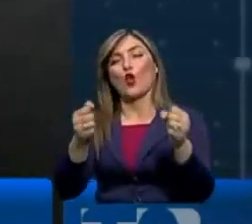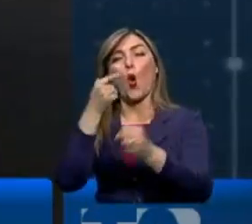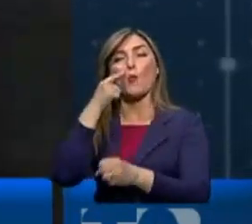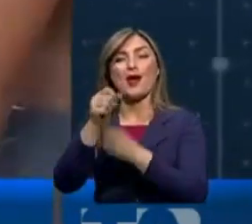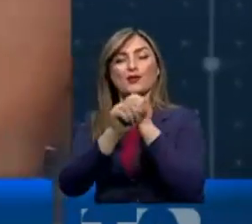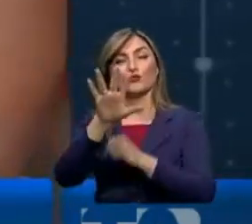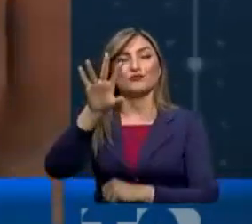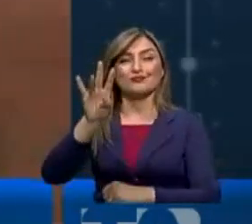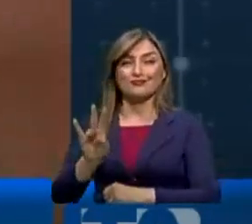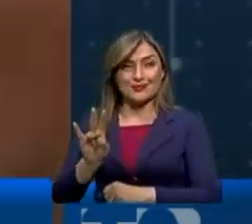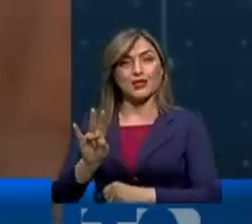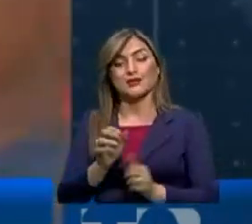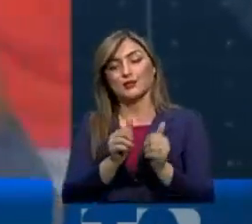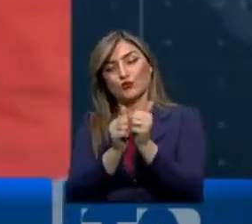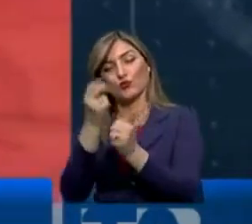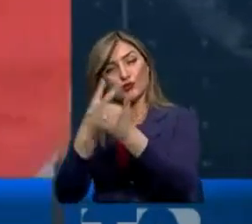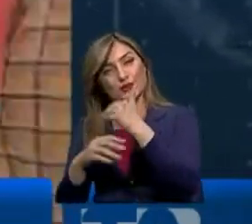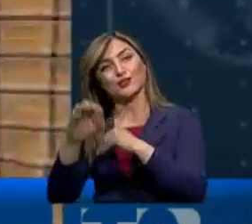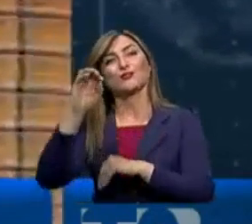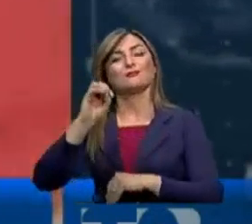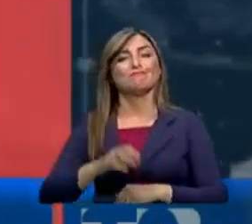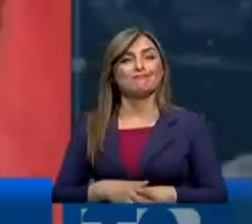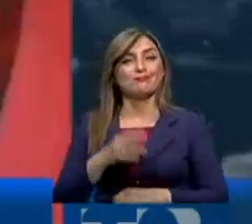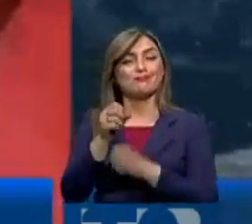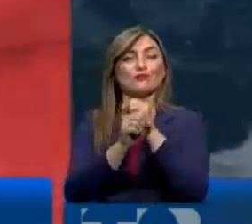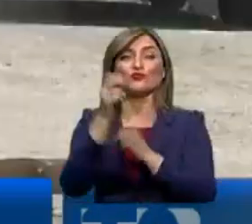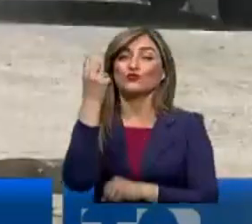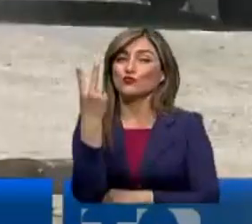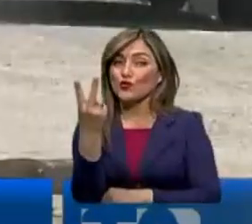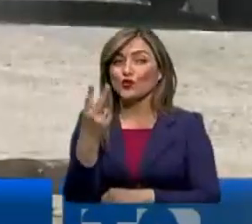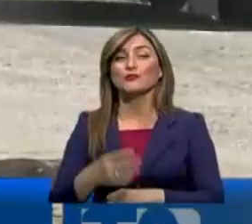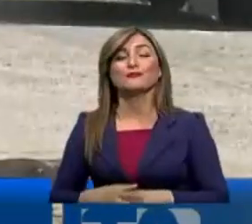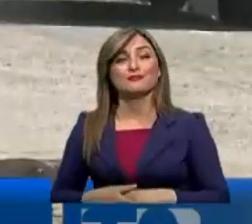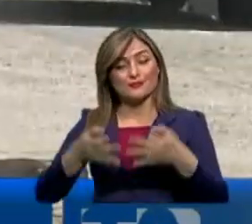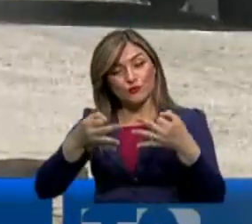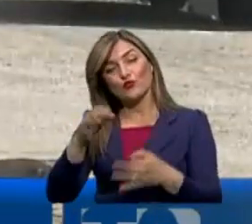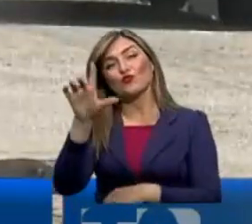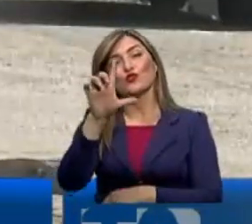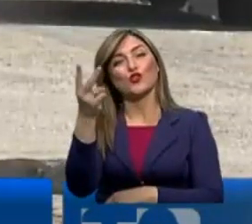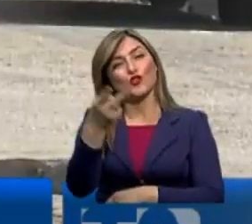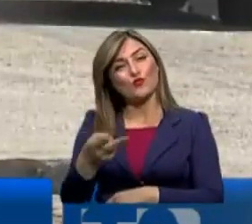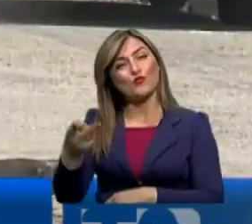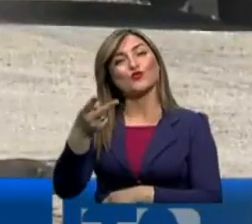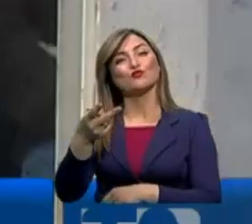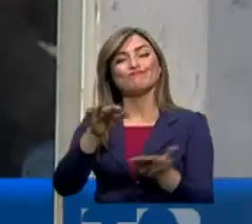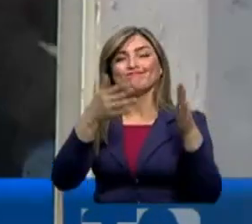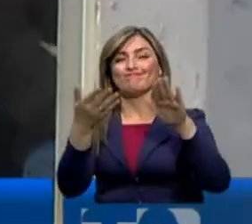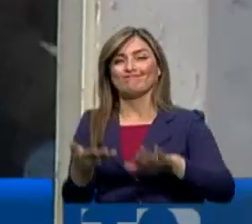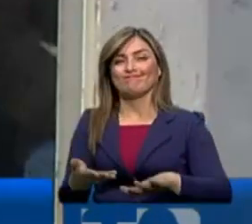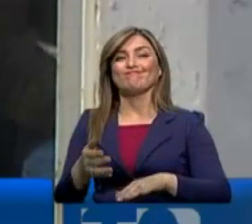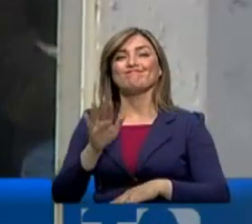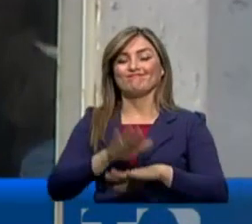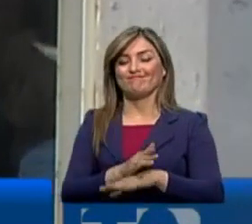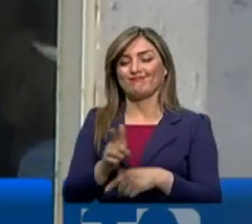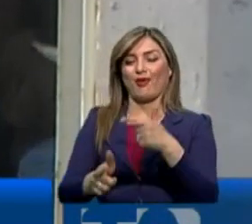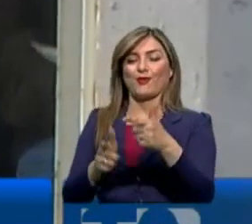hombre de 37 años de edad junto a su hijo de apenas 2 años. Este lunes se confirmó que ambos murieron, producto de los impactos de